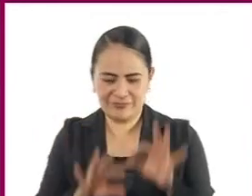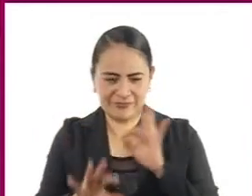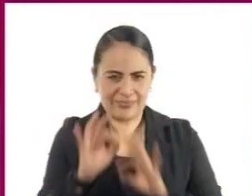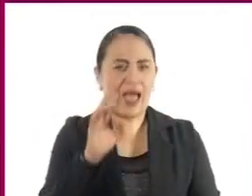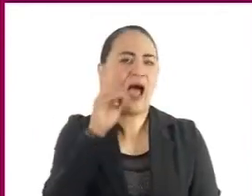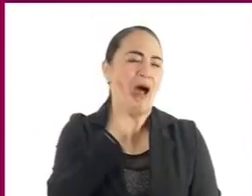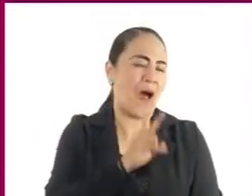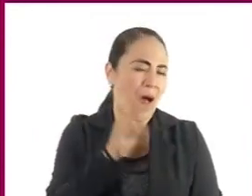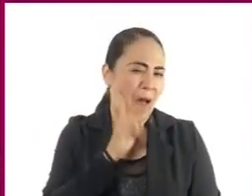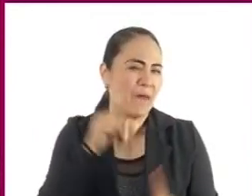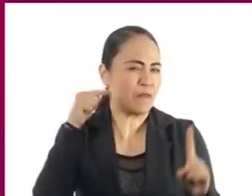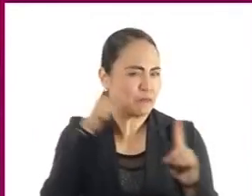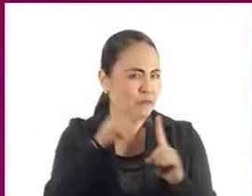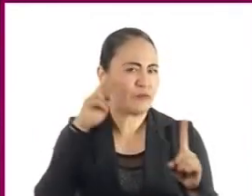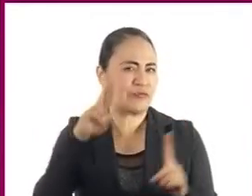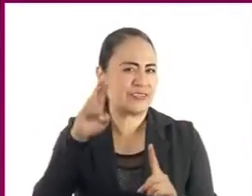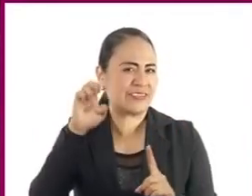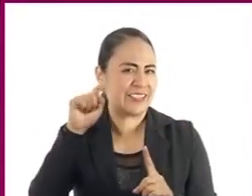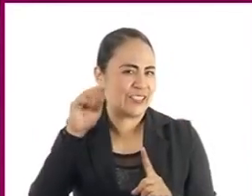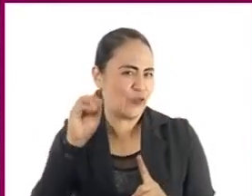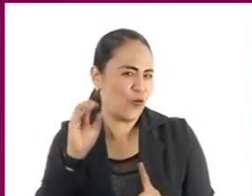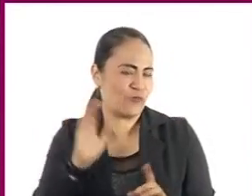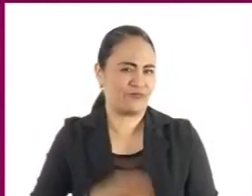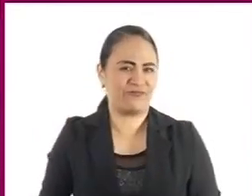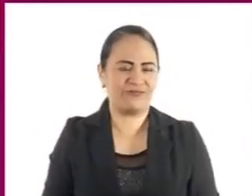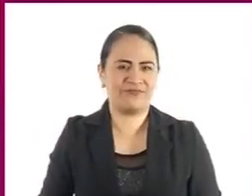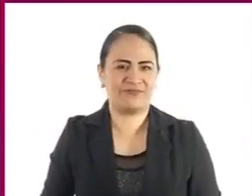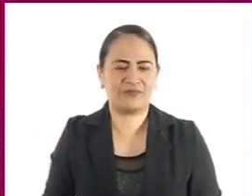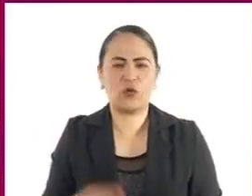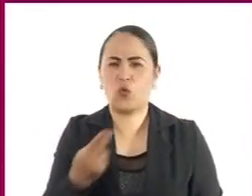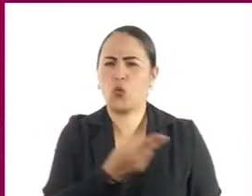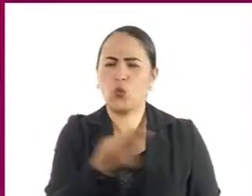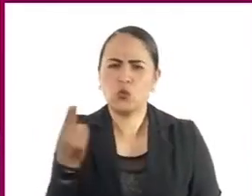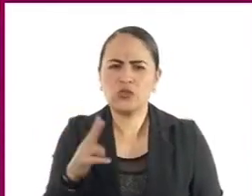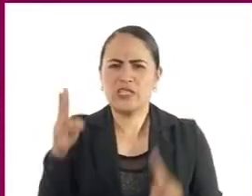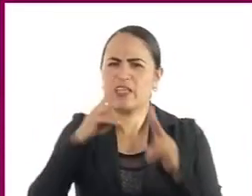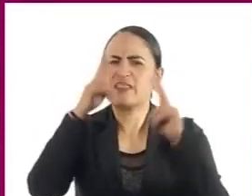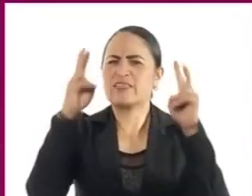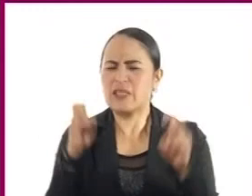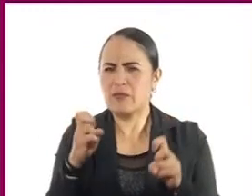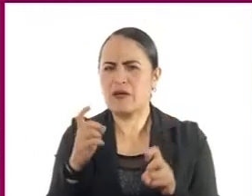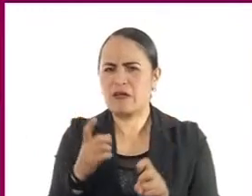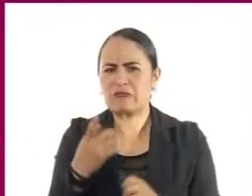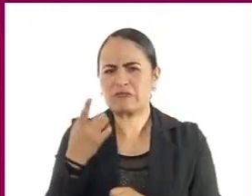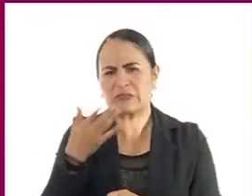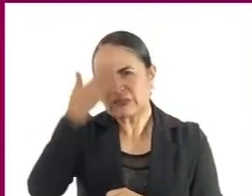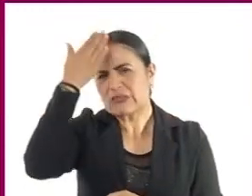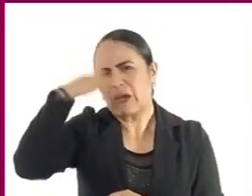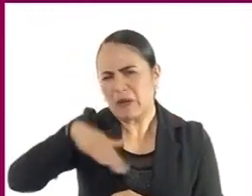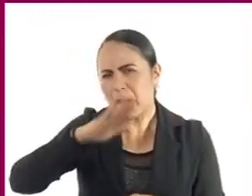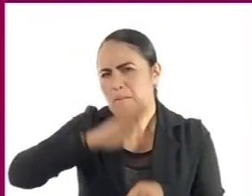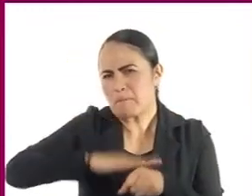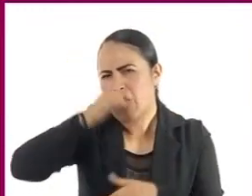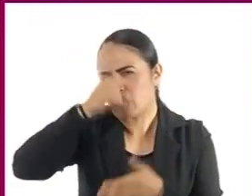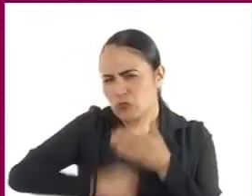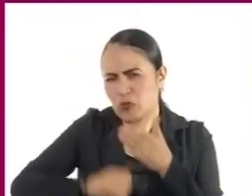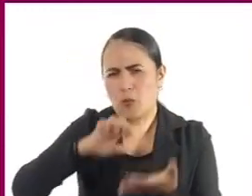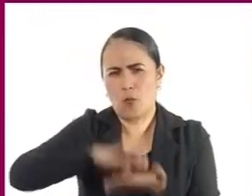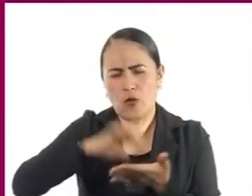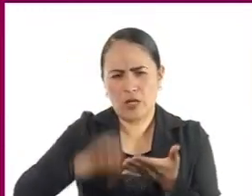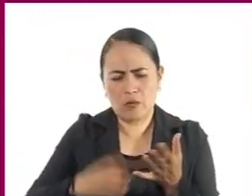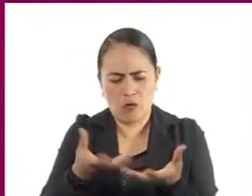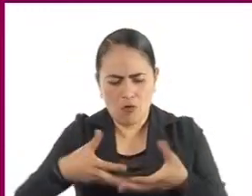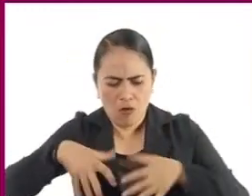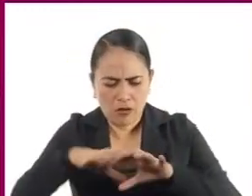siguiente reto. Comencemos por plantearnos un tema sobre el cual queramos saber más cosas. Podría ser el calentamiento